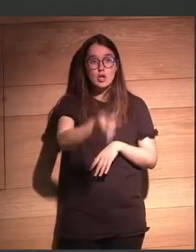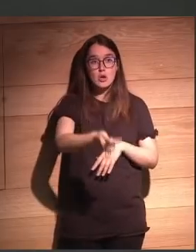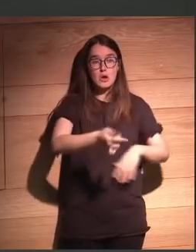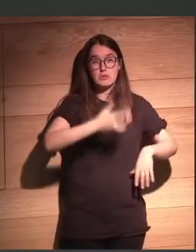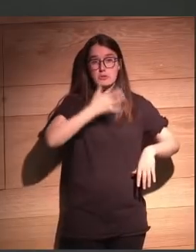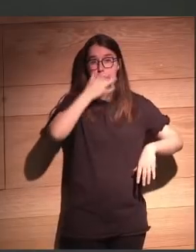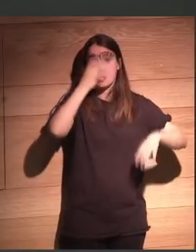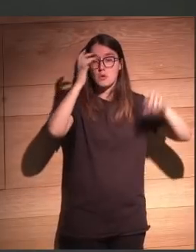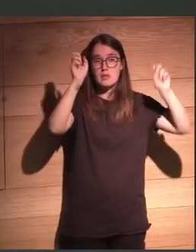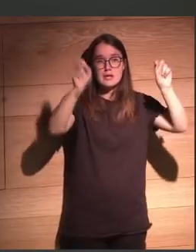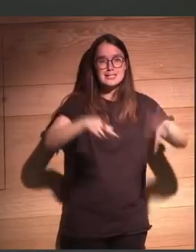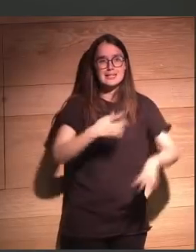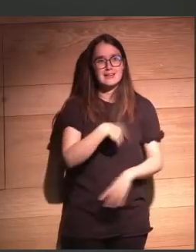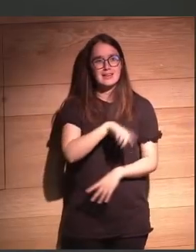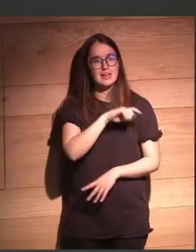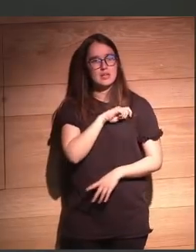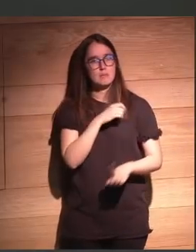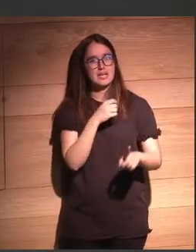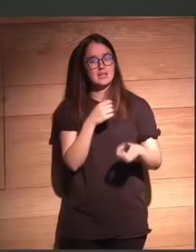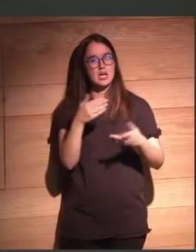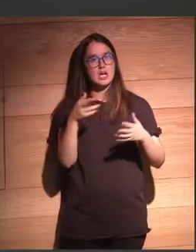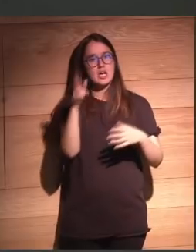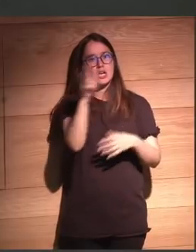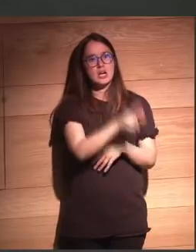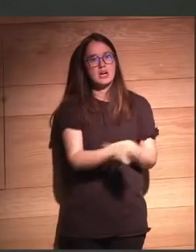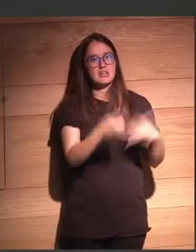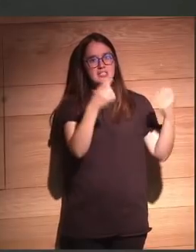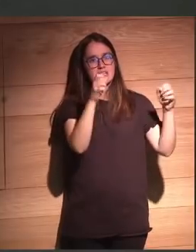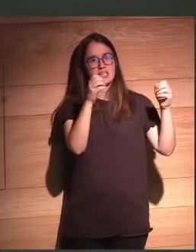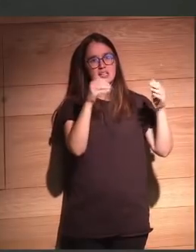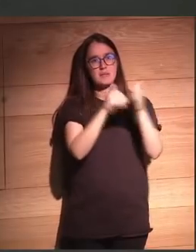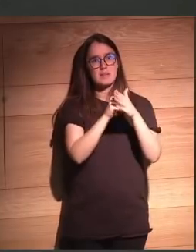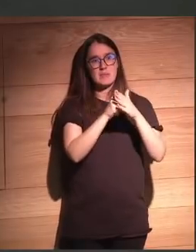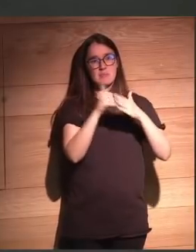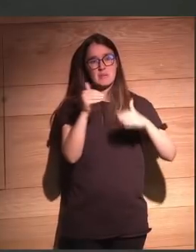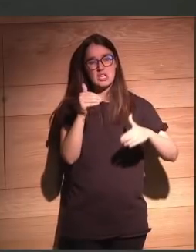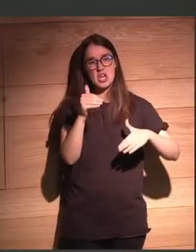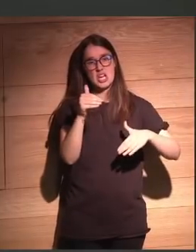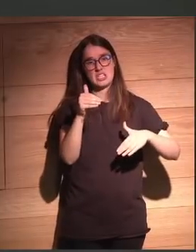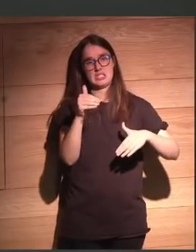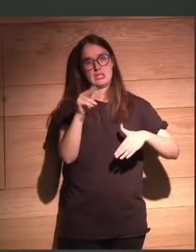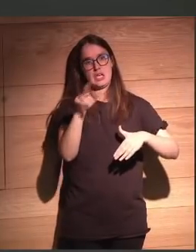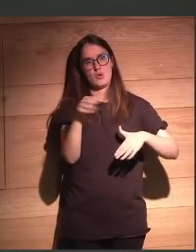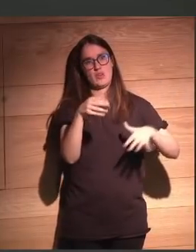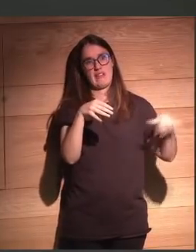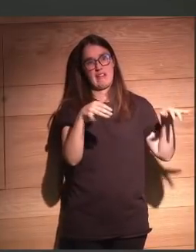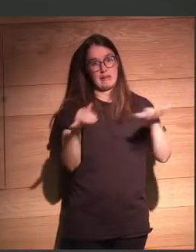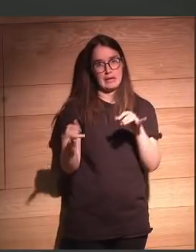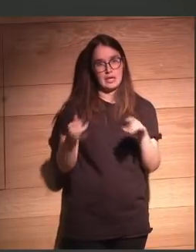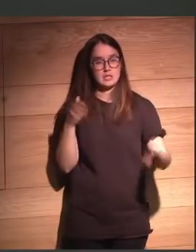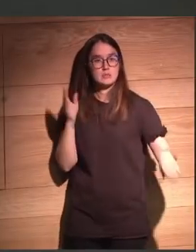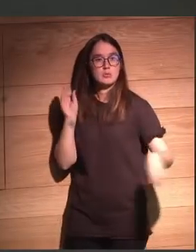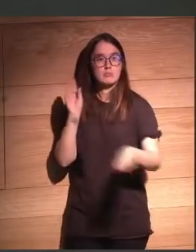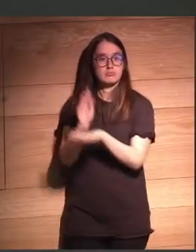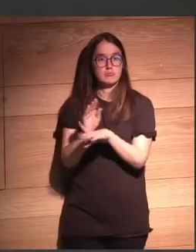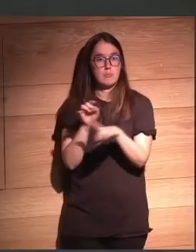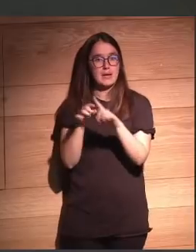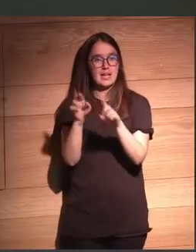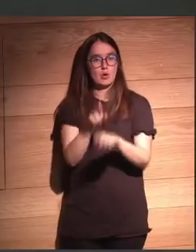ni colorado, que en España no se van a recuperar 60.000 millones de euros que les hemos metido para